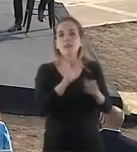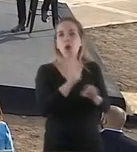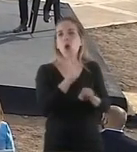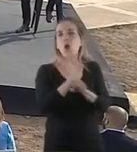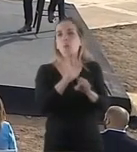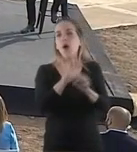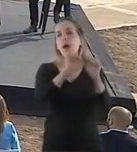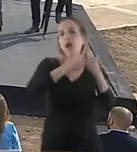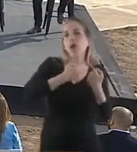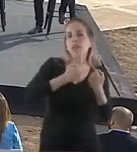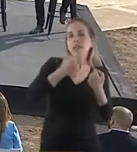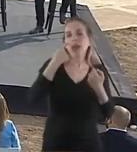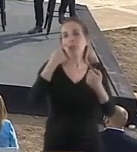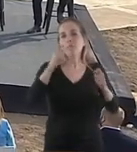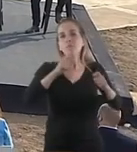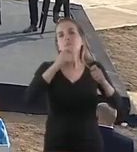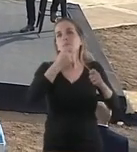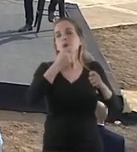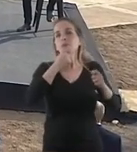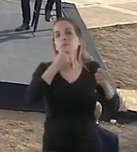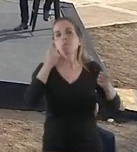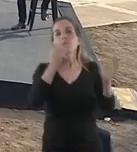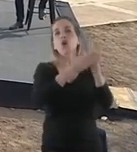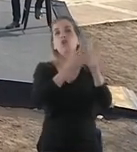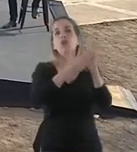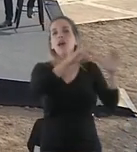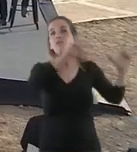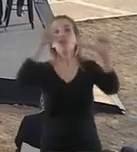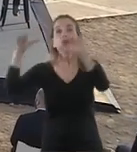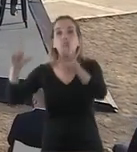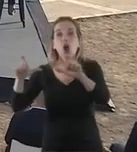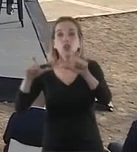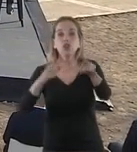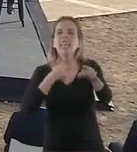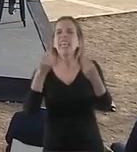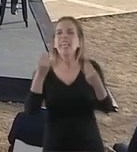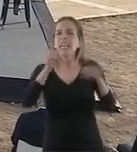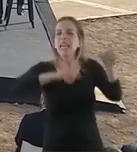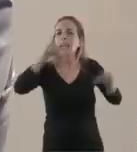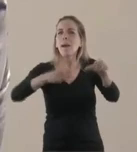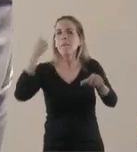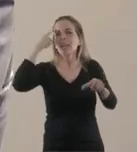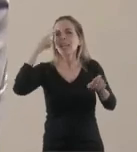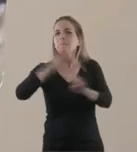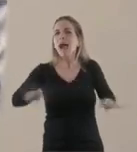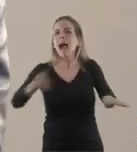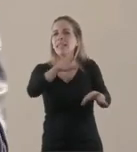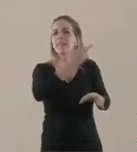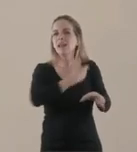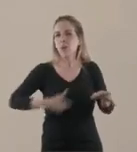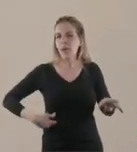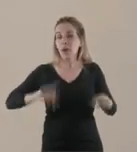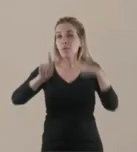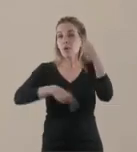memes y fotos tratar de engañar a la gente pero lo que se vota en septiembre y en noviembre